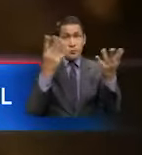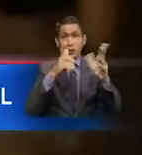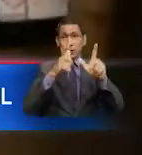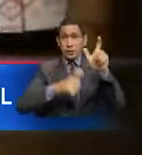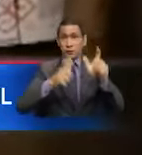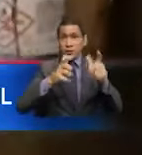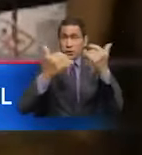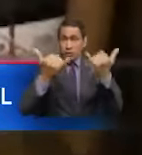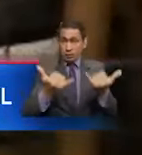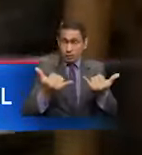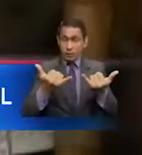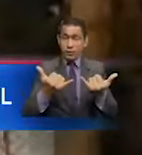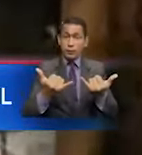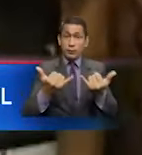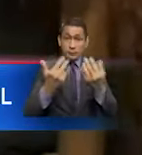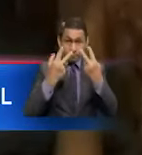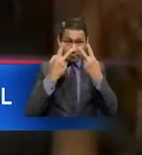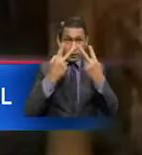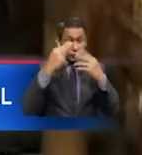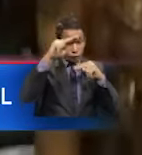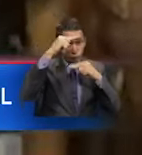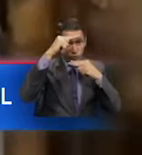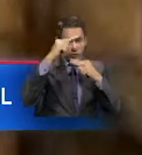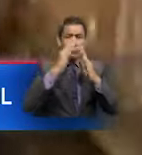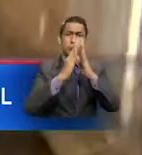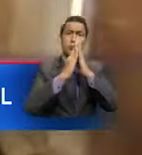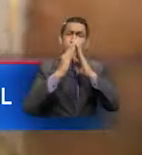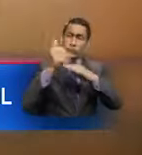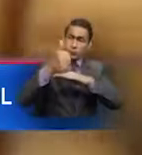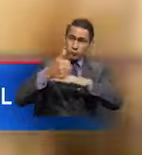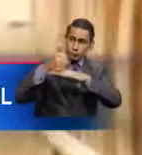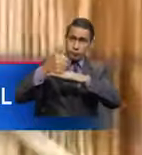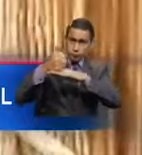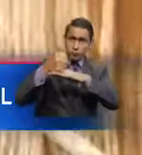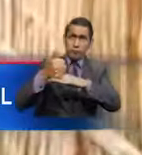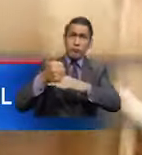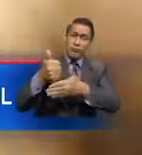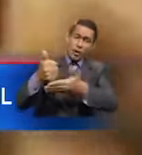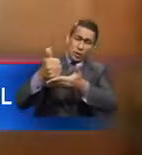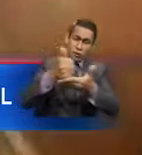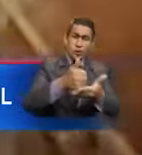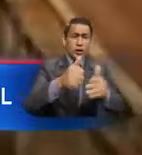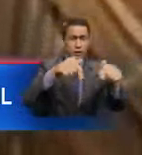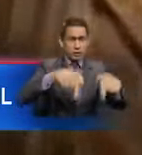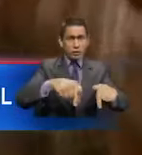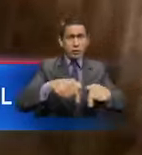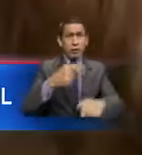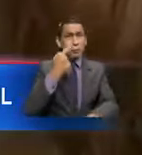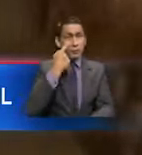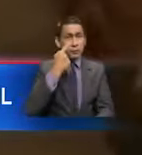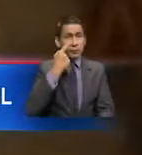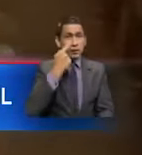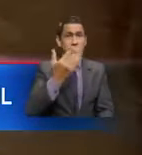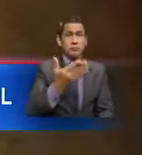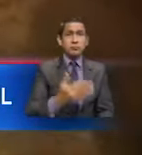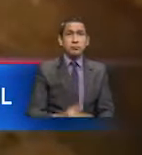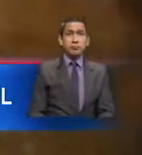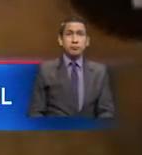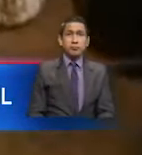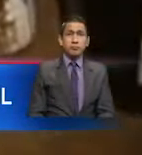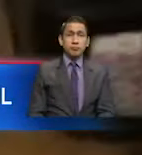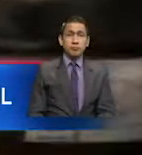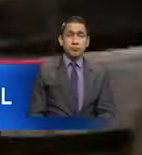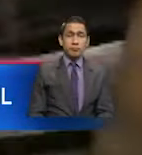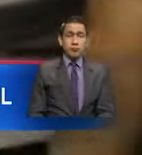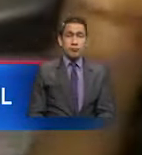viendo, autoridades, municipio de Guayaquil, MIES, no, lo que él vive. Vean, aquí por ejemplo él trabajaba, un ratito nada más, vamos a ingresar, él aquí se